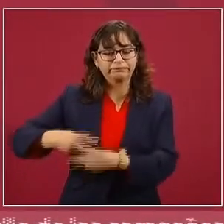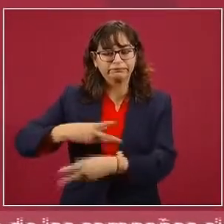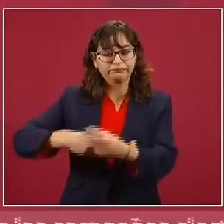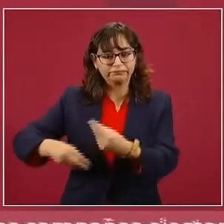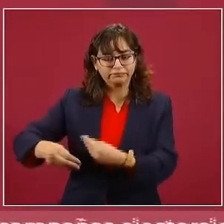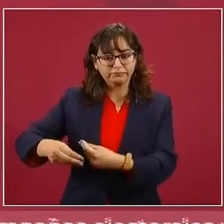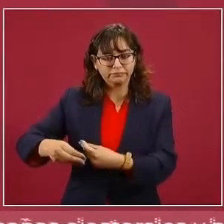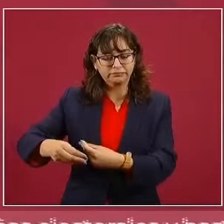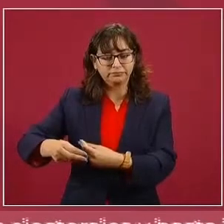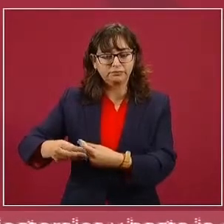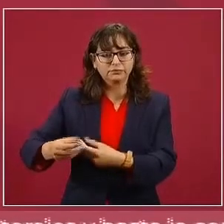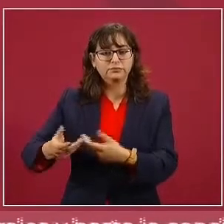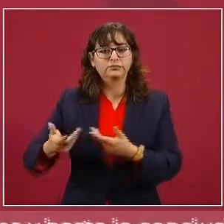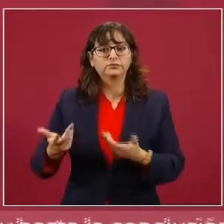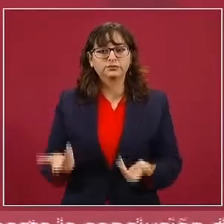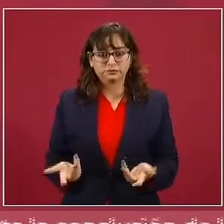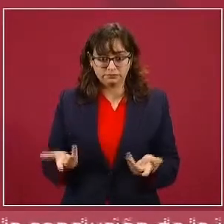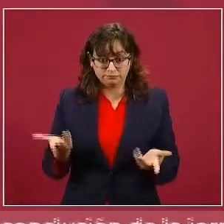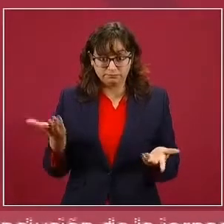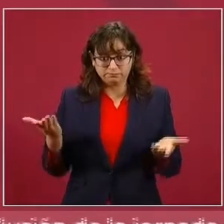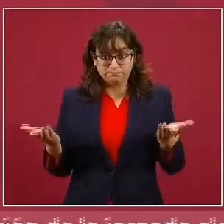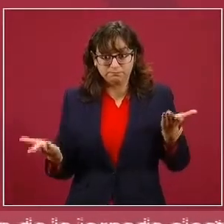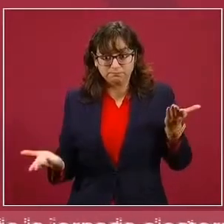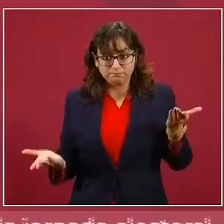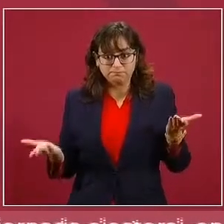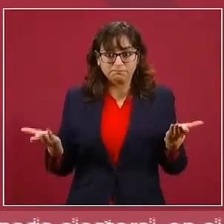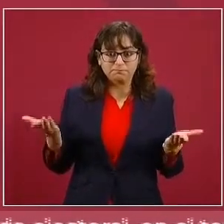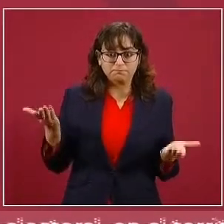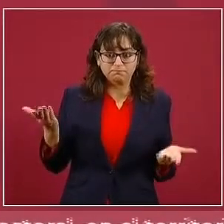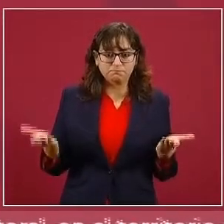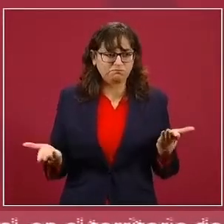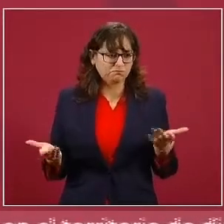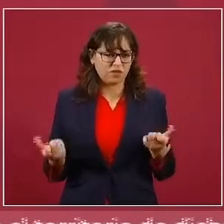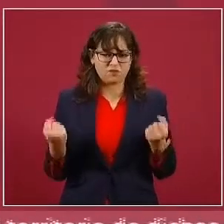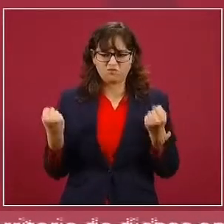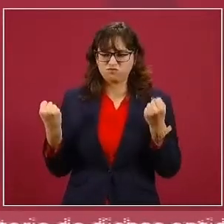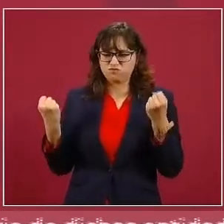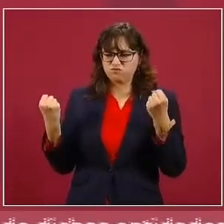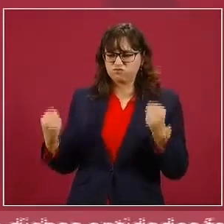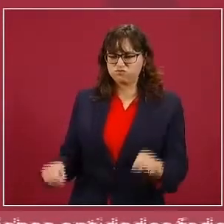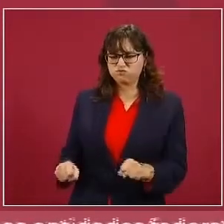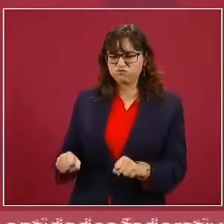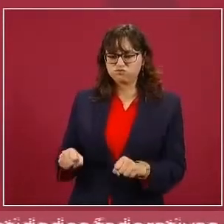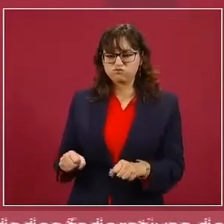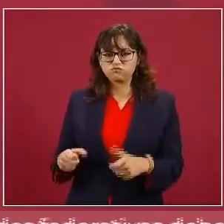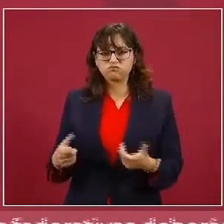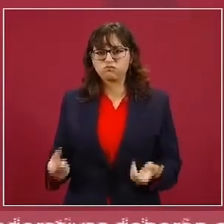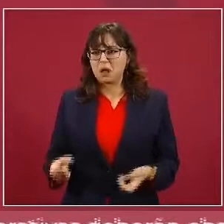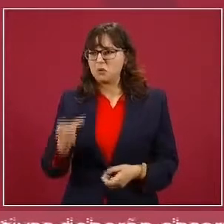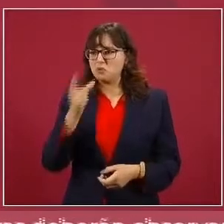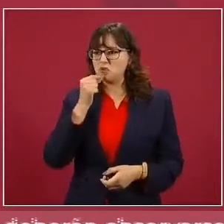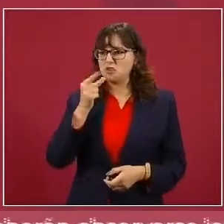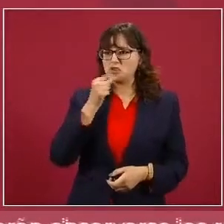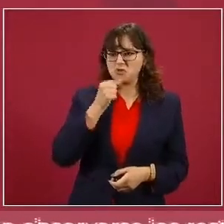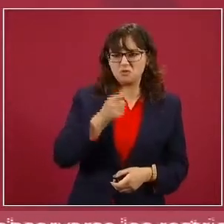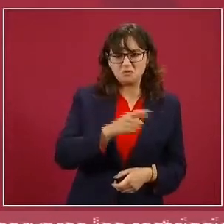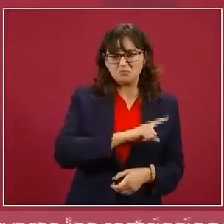Supimos equilibrar sin autoritarismo, repito, porque no hubo toque de queda.